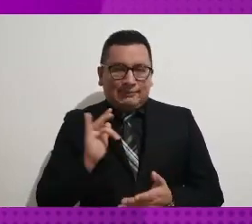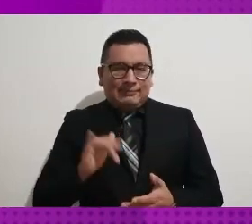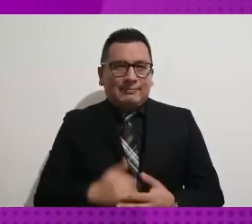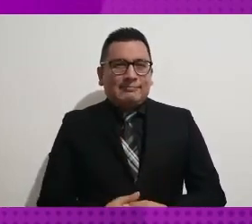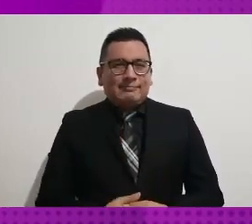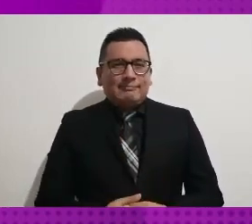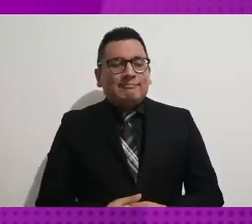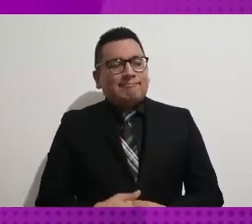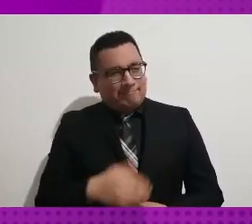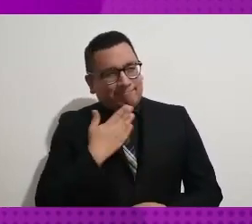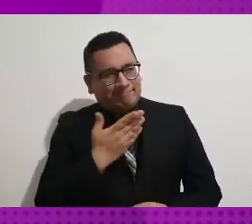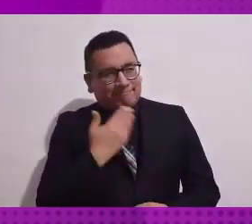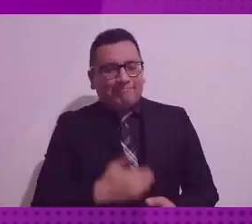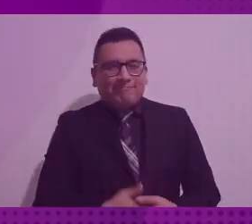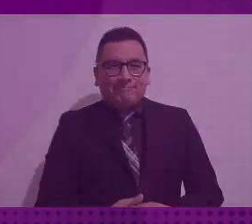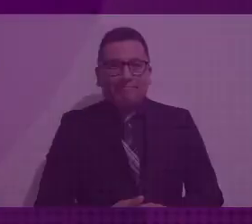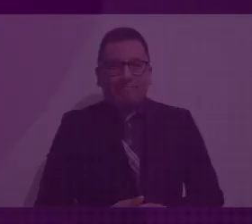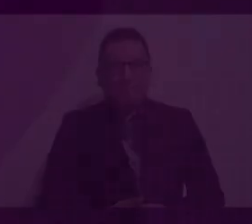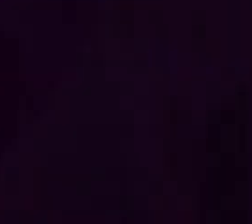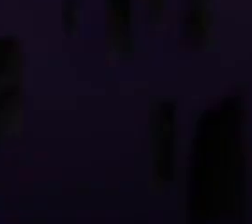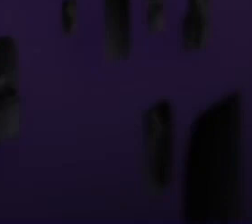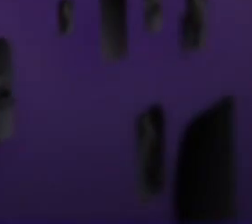gracias. Sí, claro que sí.